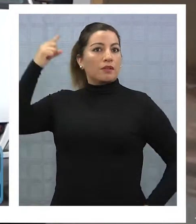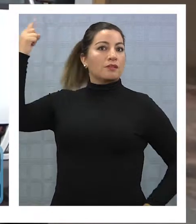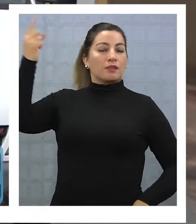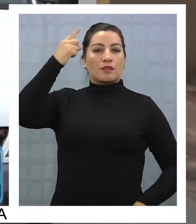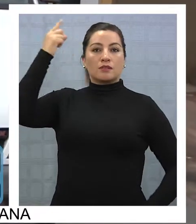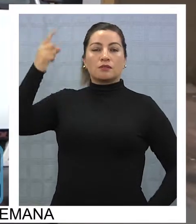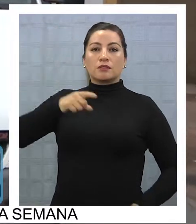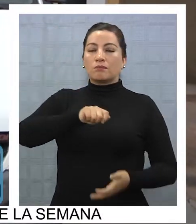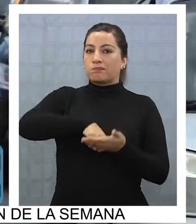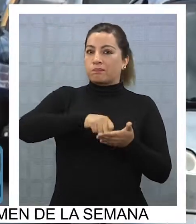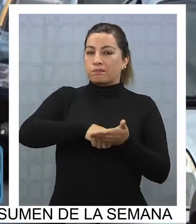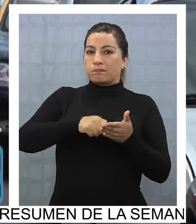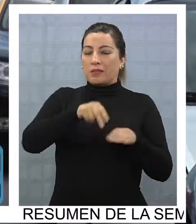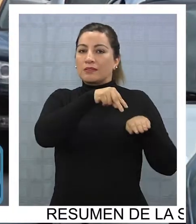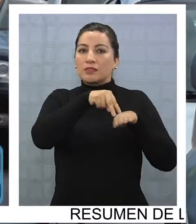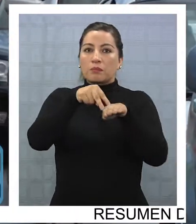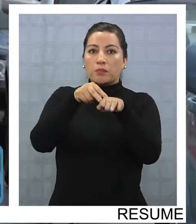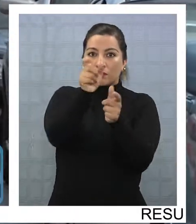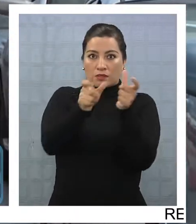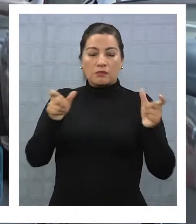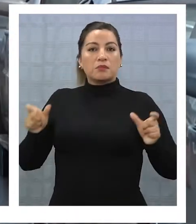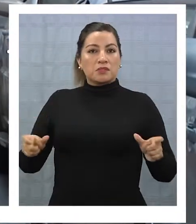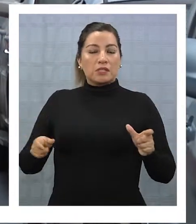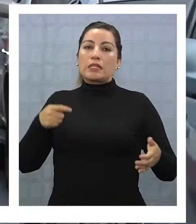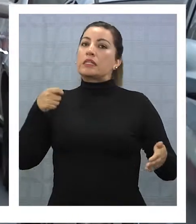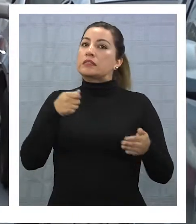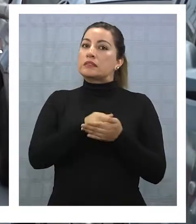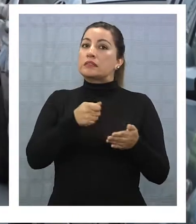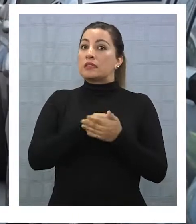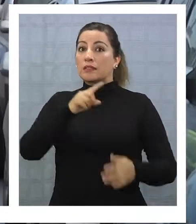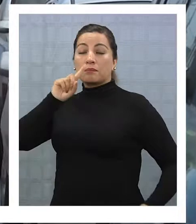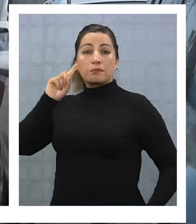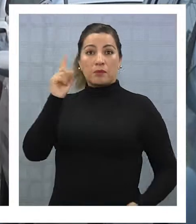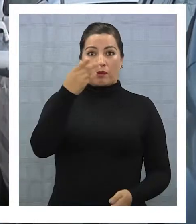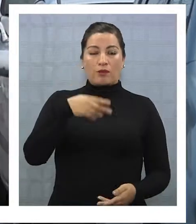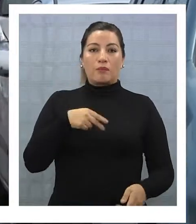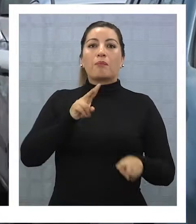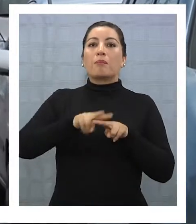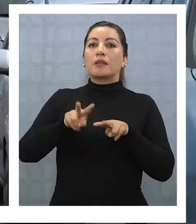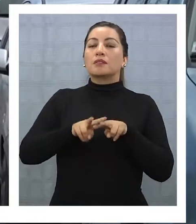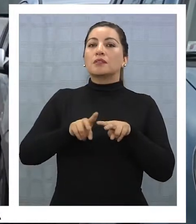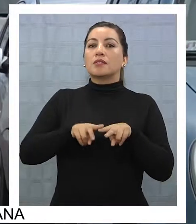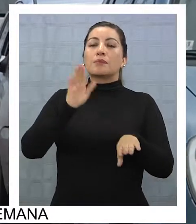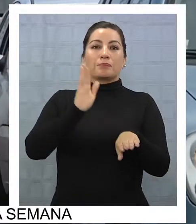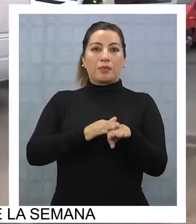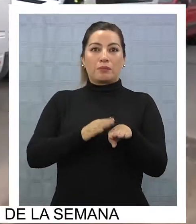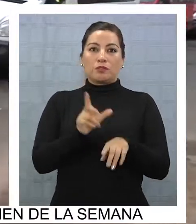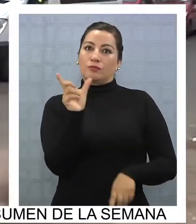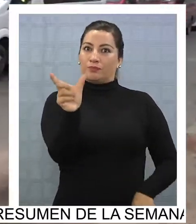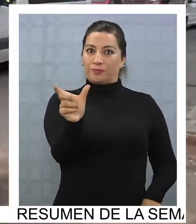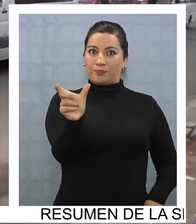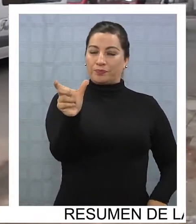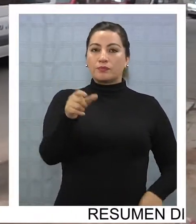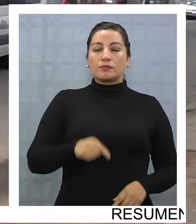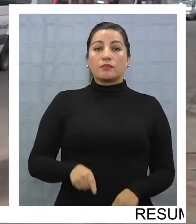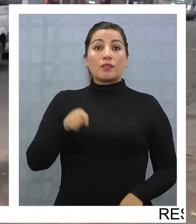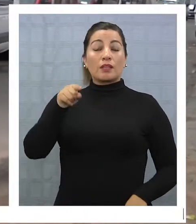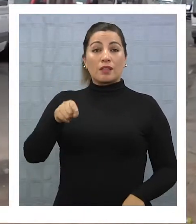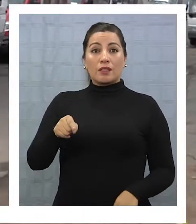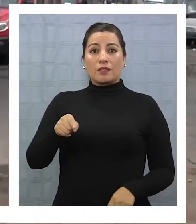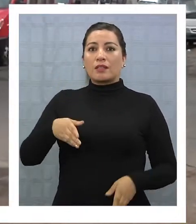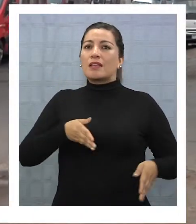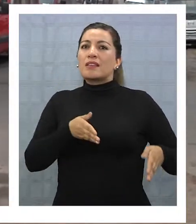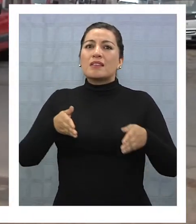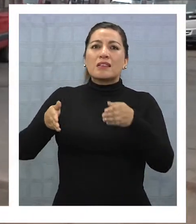de Registro de Transporte de Personas como exigencia inicial para tramitar la autorización. En la ruta